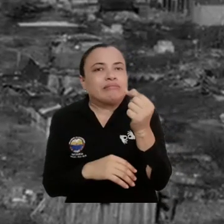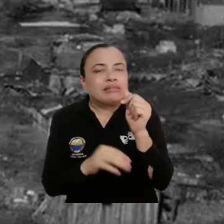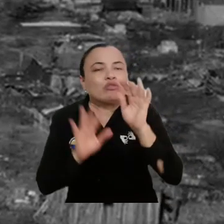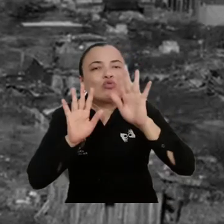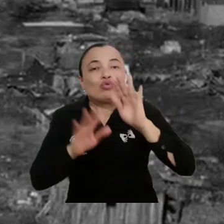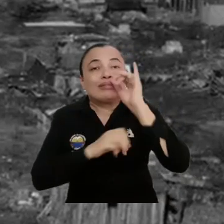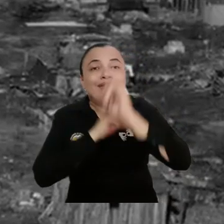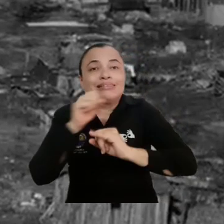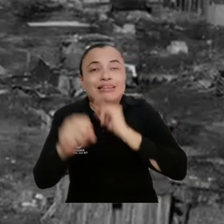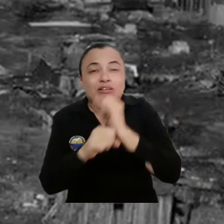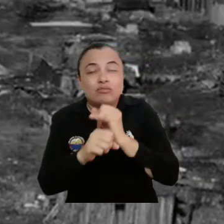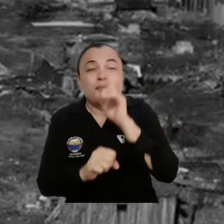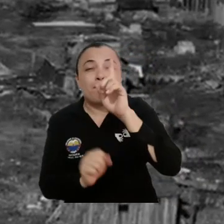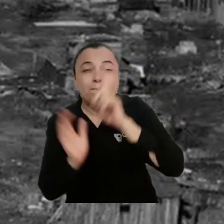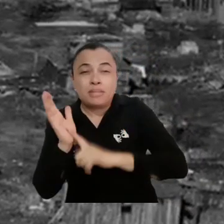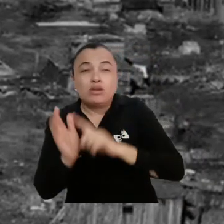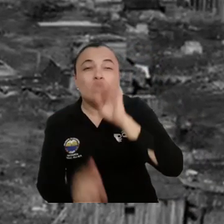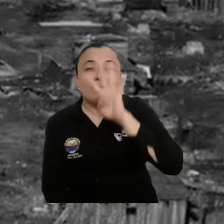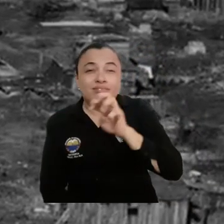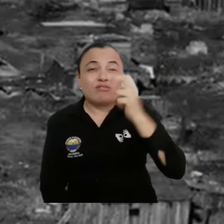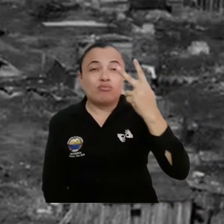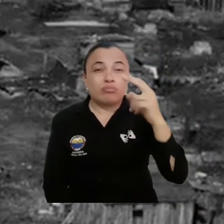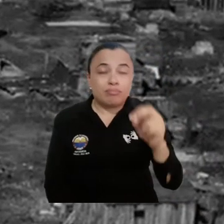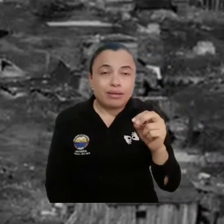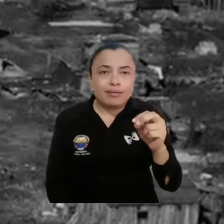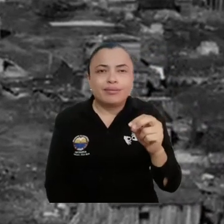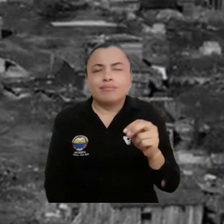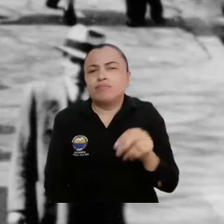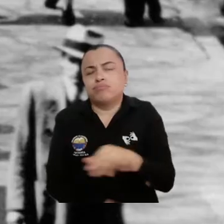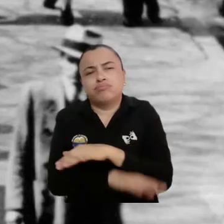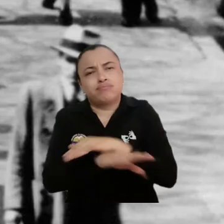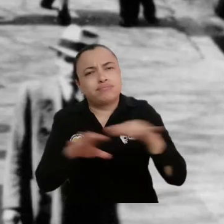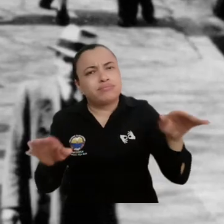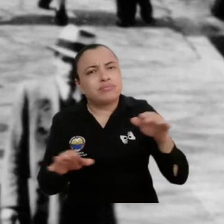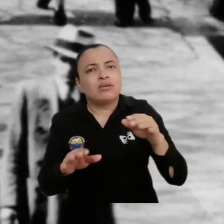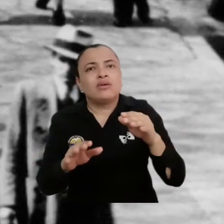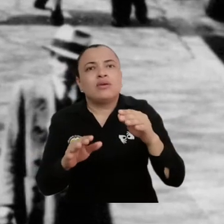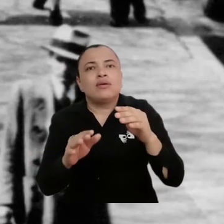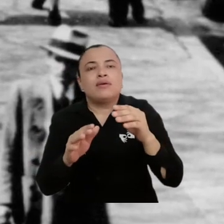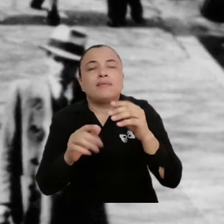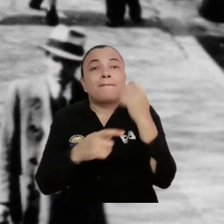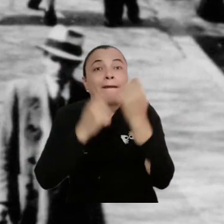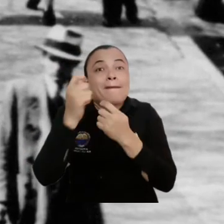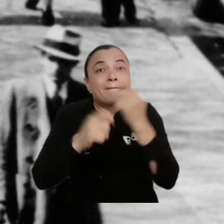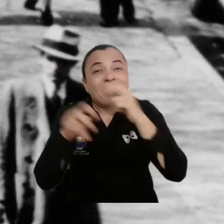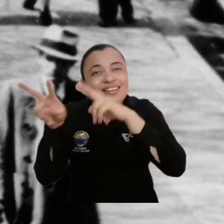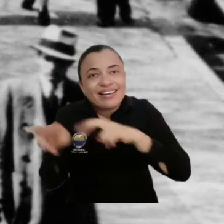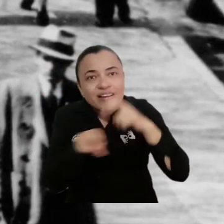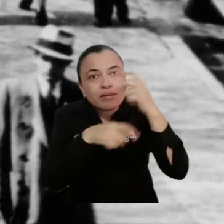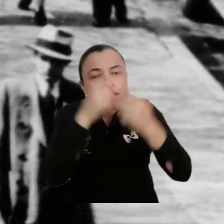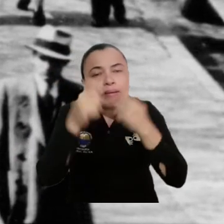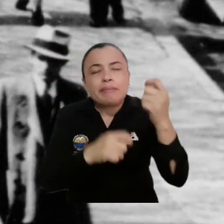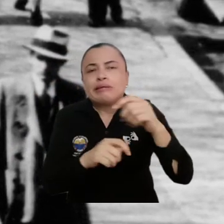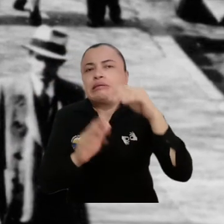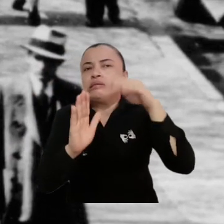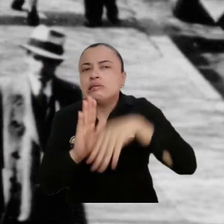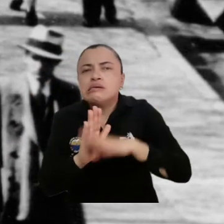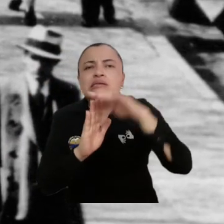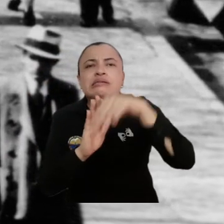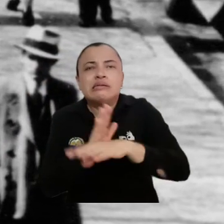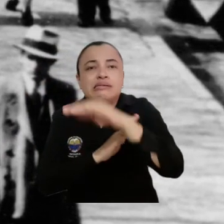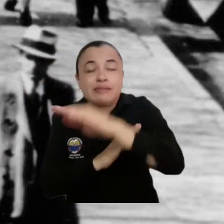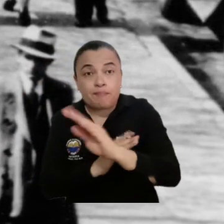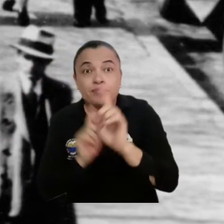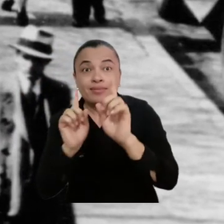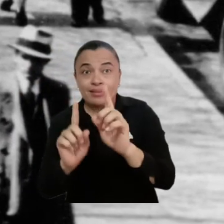década de 1920 provocó una fuerte inestabilidad en los mercados agrícolas. Aunque el café colombiano logró mantener